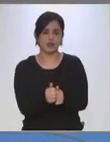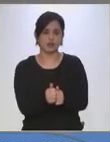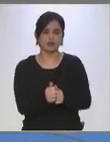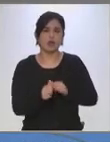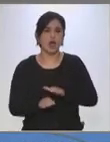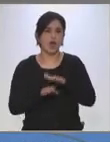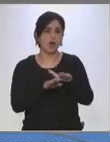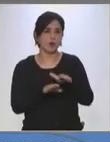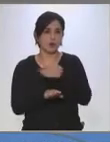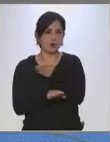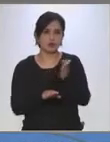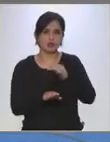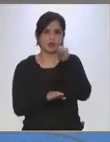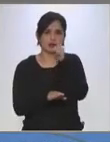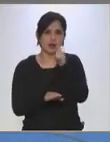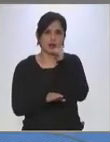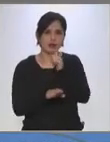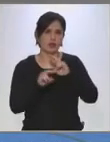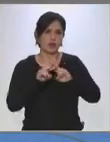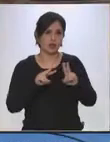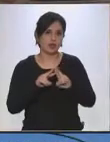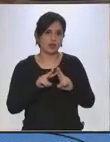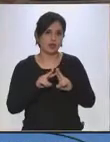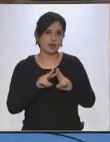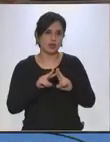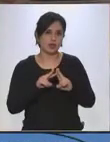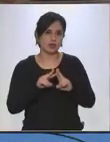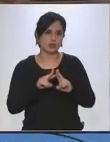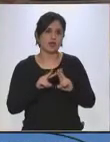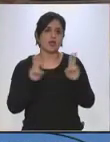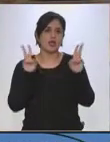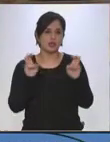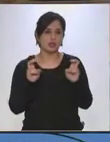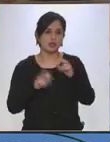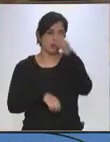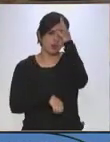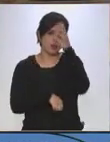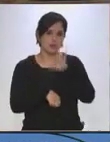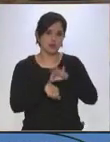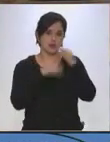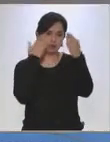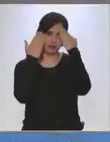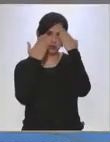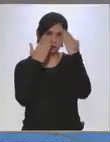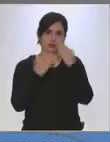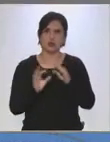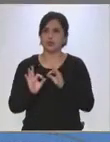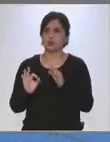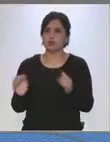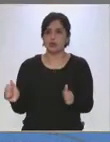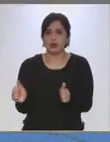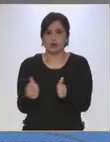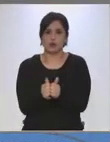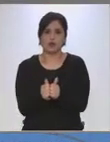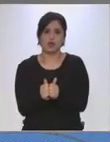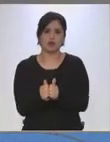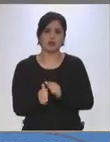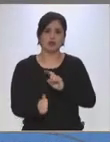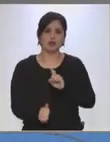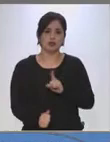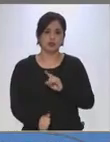los apoyan día a día en el tema médico y psicológico y en especial a quienes nos acompañan francisco segovia guía